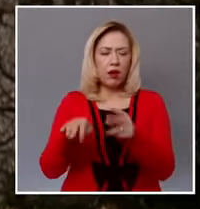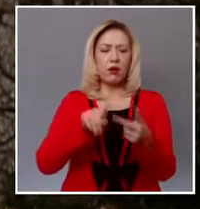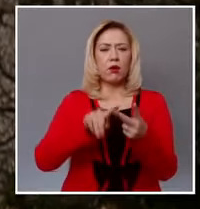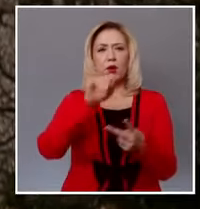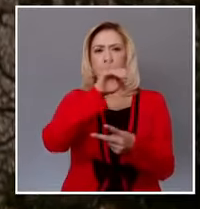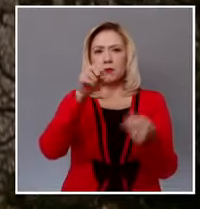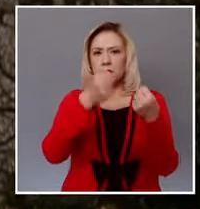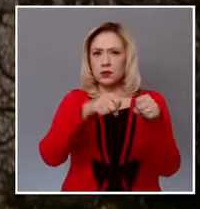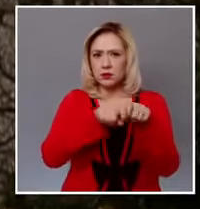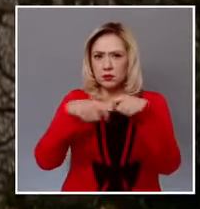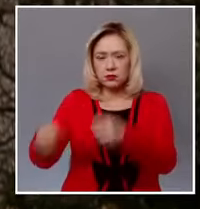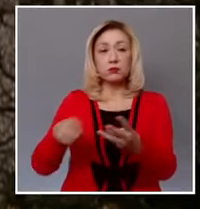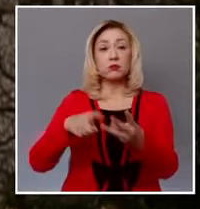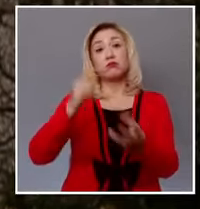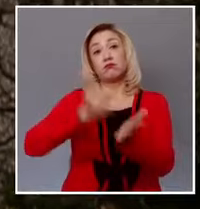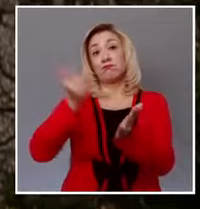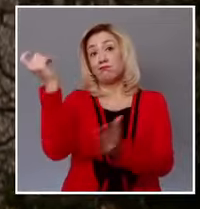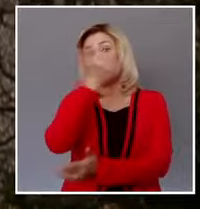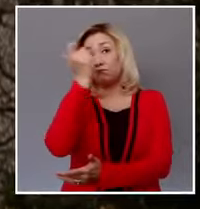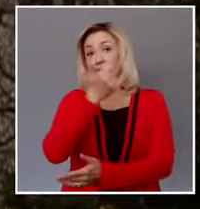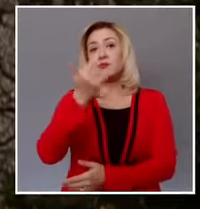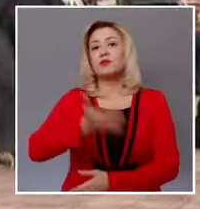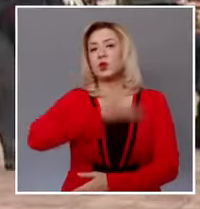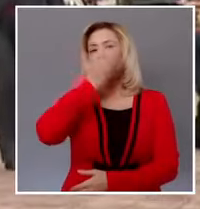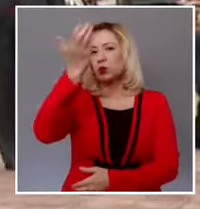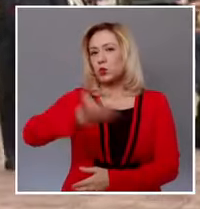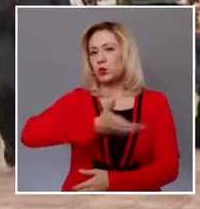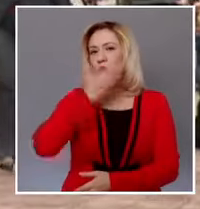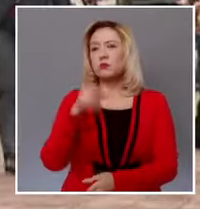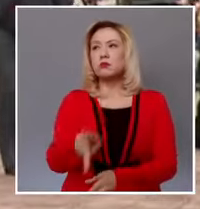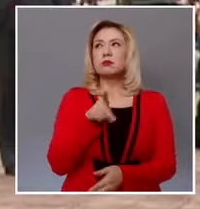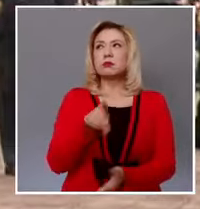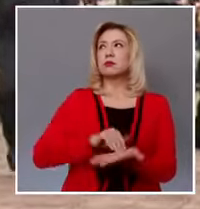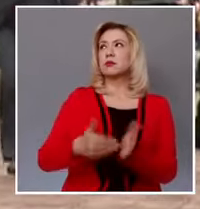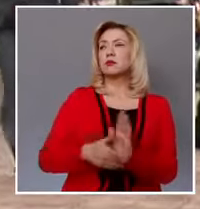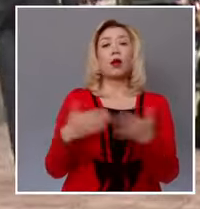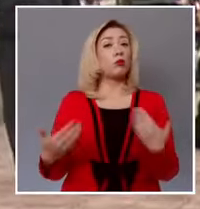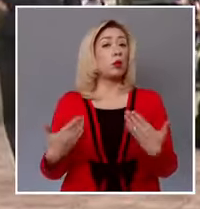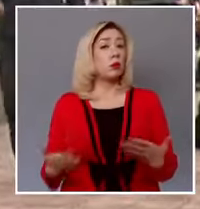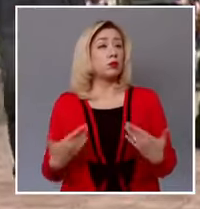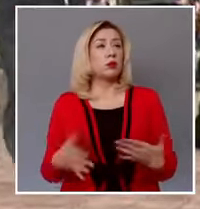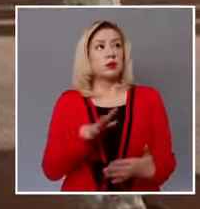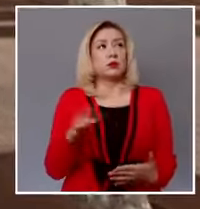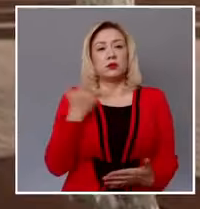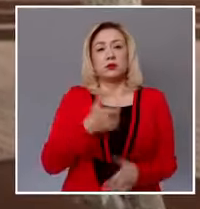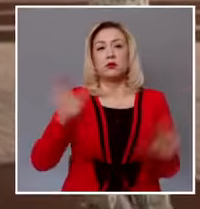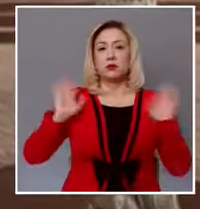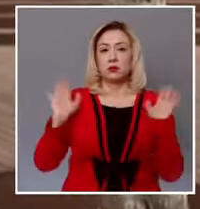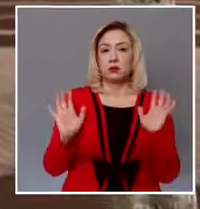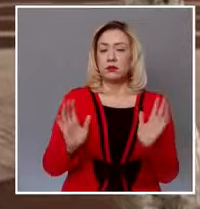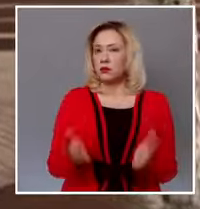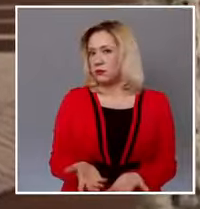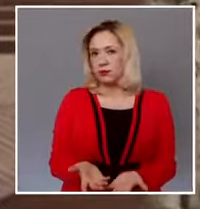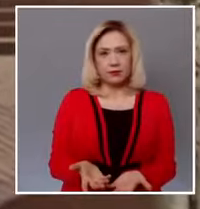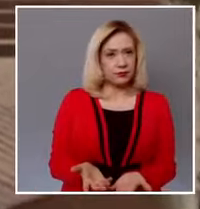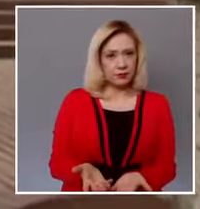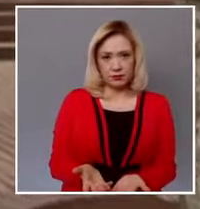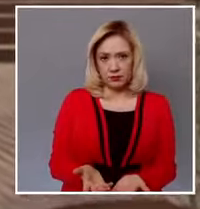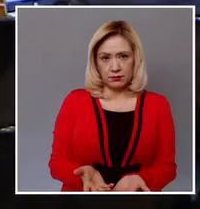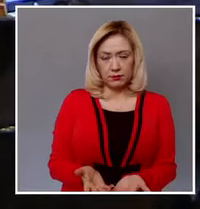como erradicar prácticas de simulación, elusión y evasión fiscal y de seguridad social. Precisó que el cumplimiento de